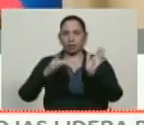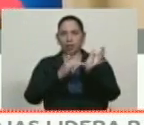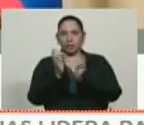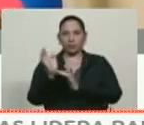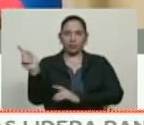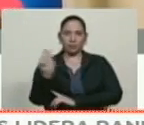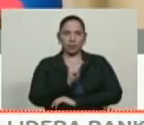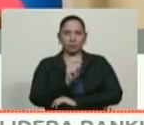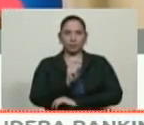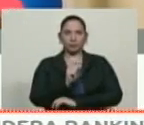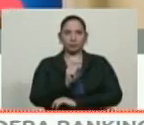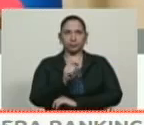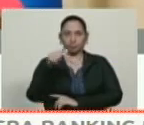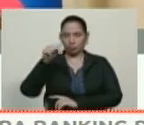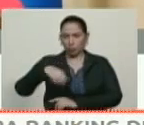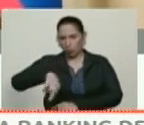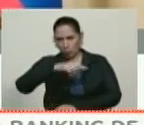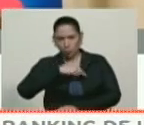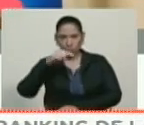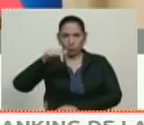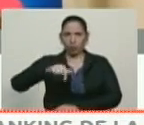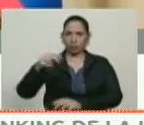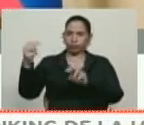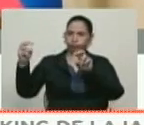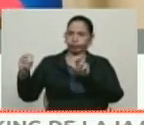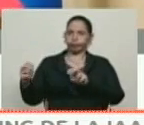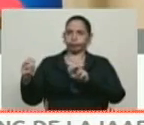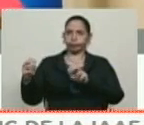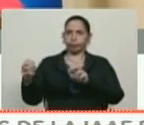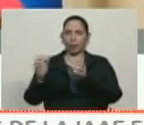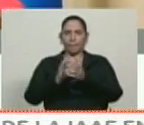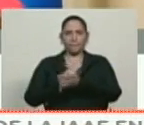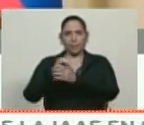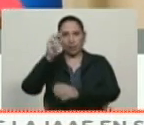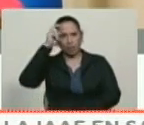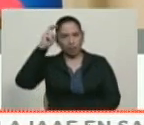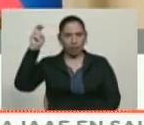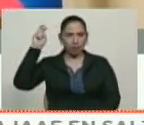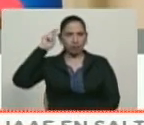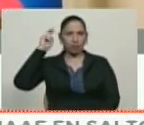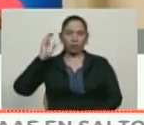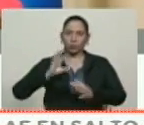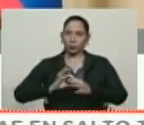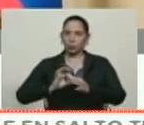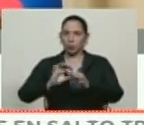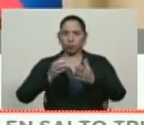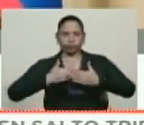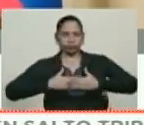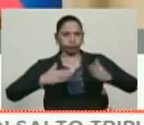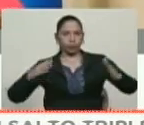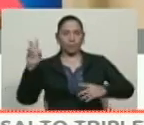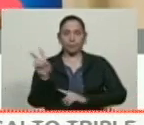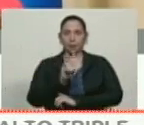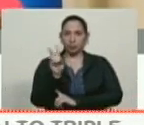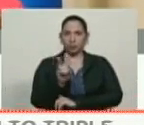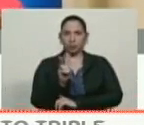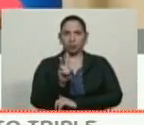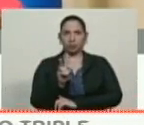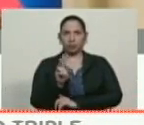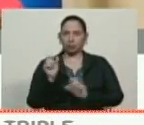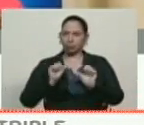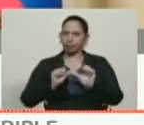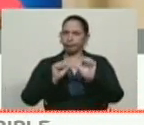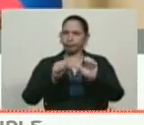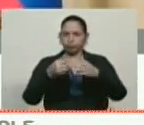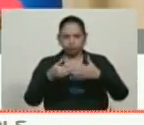que estamos acá, estimado canciller, para ratificar la disposición de Venezuela a seguir